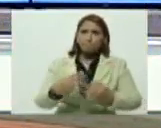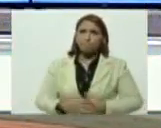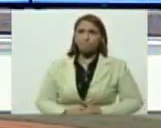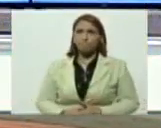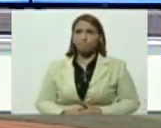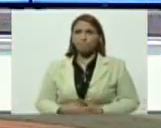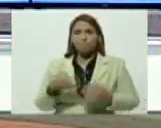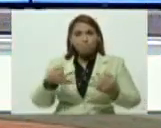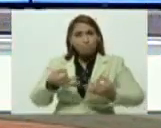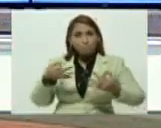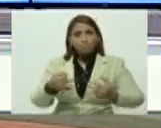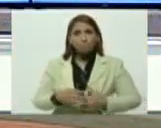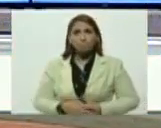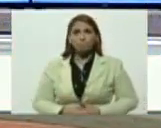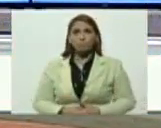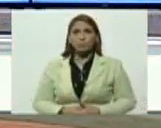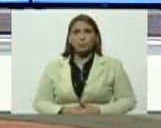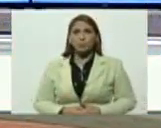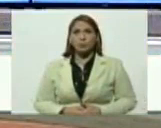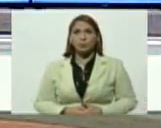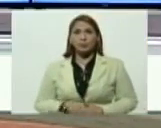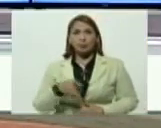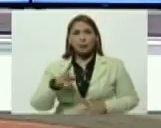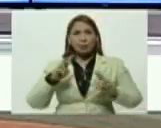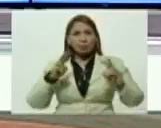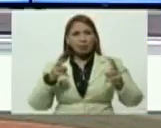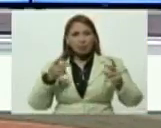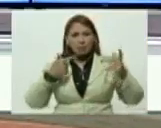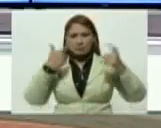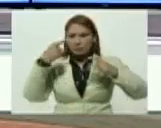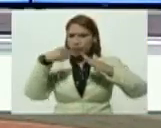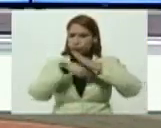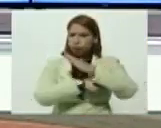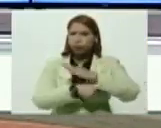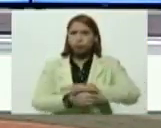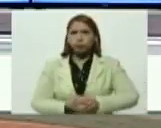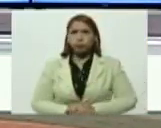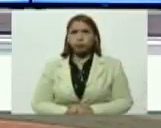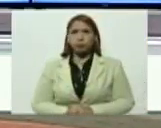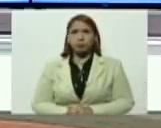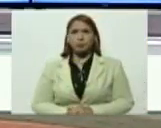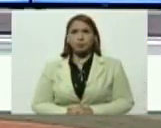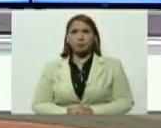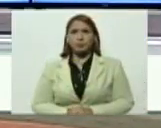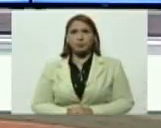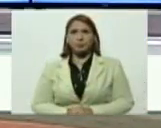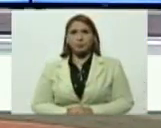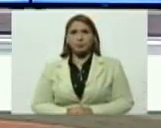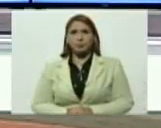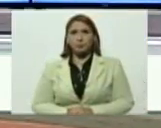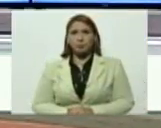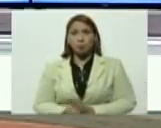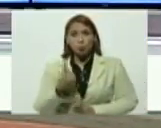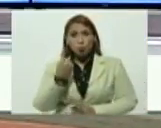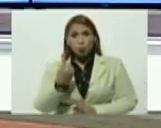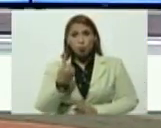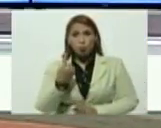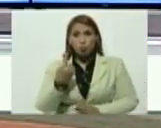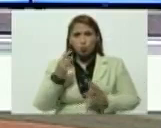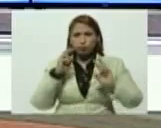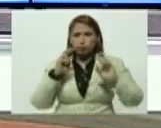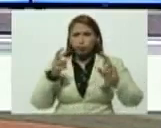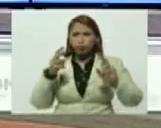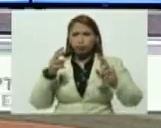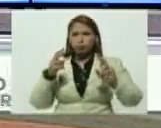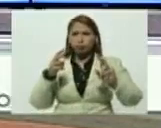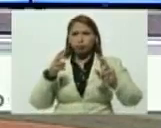Cada vez más. Es un concepto chavista profundo. Es uno de esos conceptos síntesis que